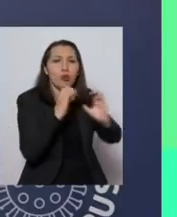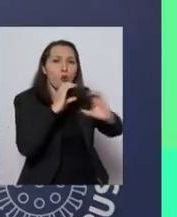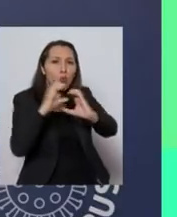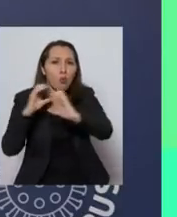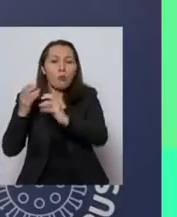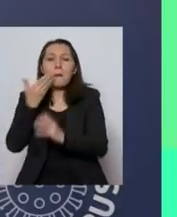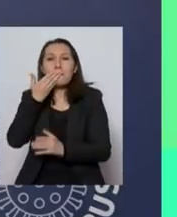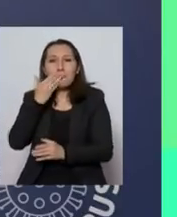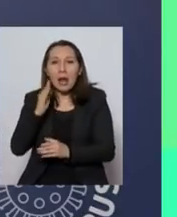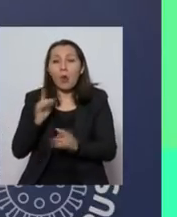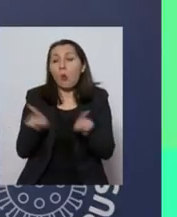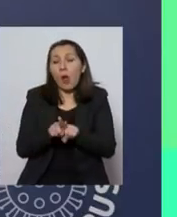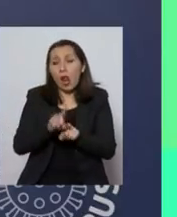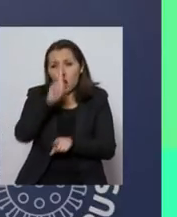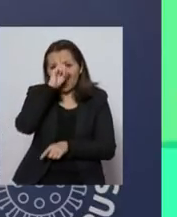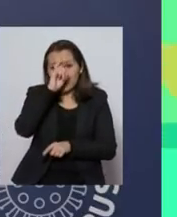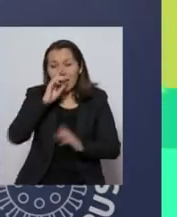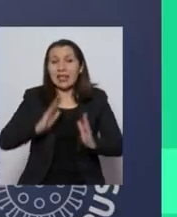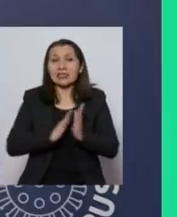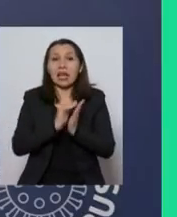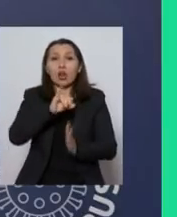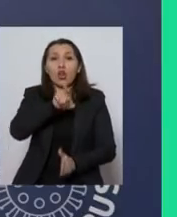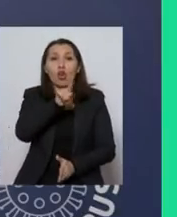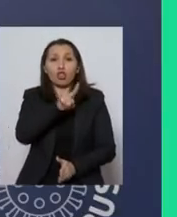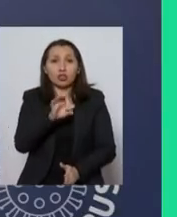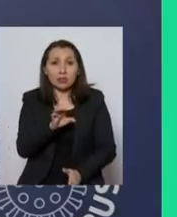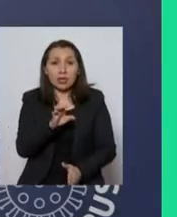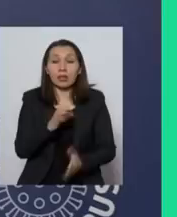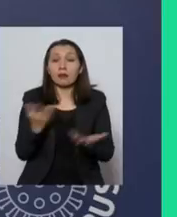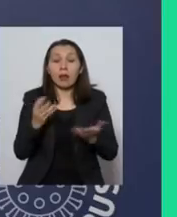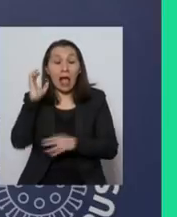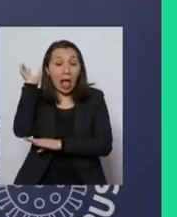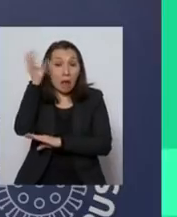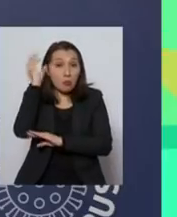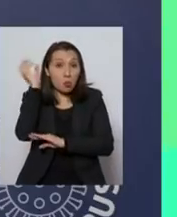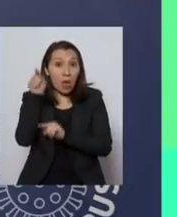ejemplo, en el Hospital San José, en el que las